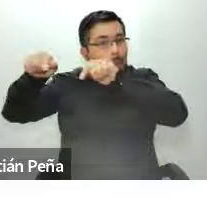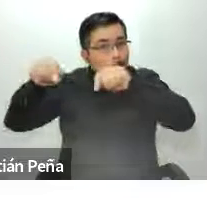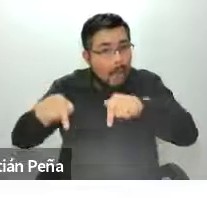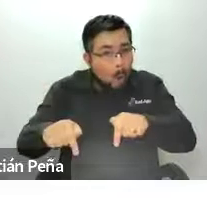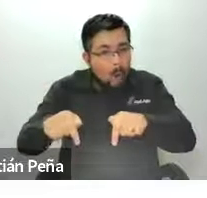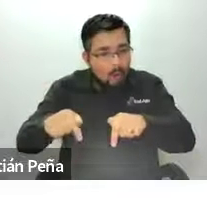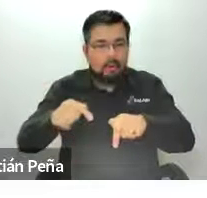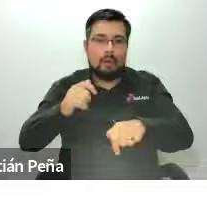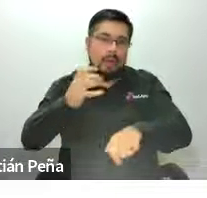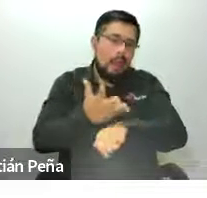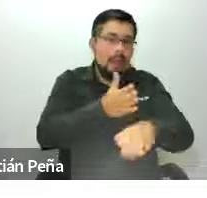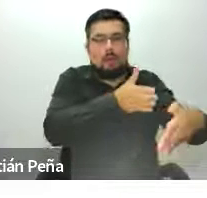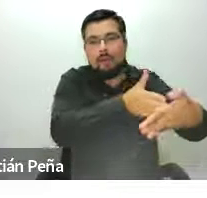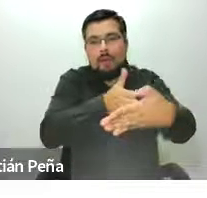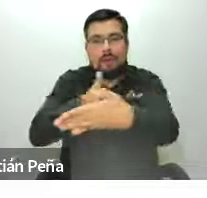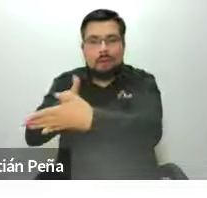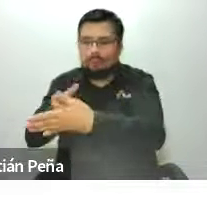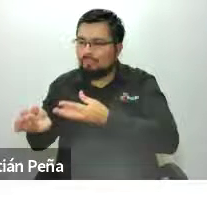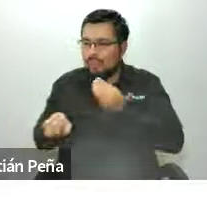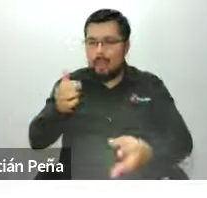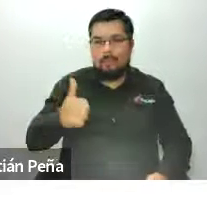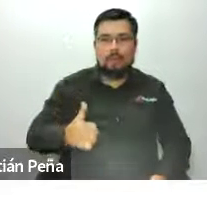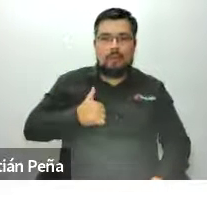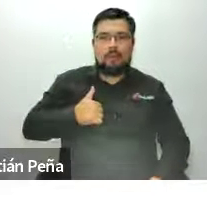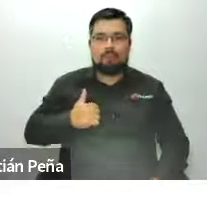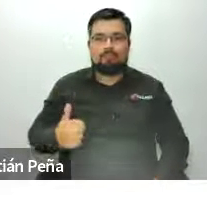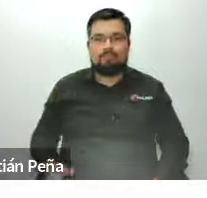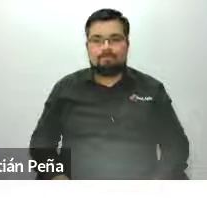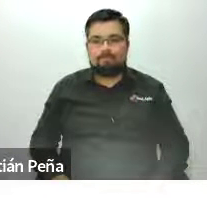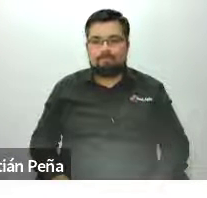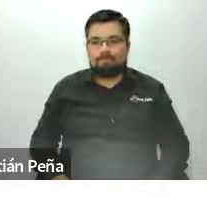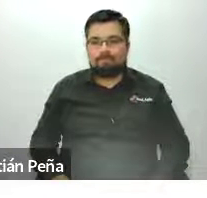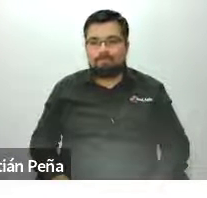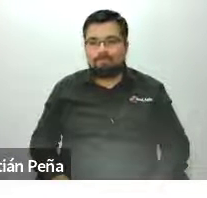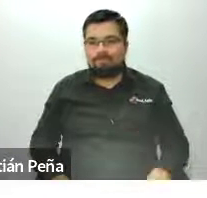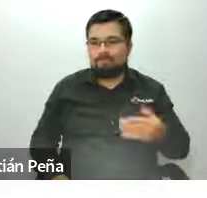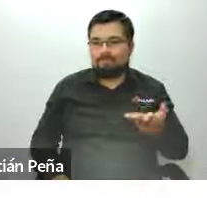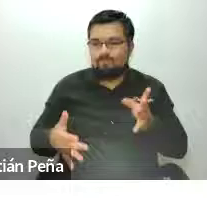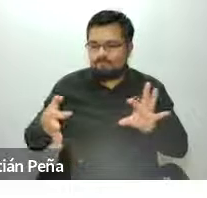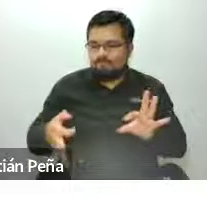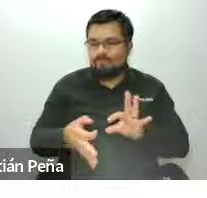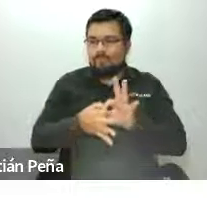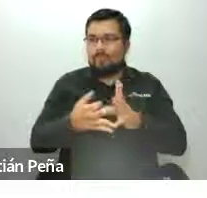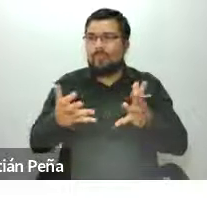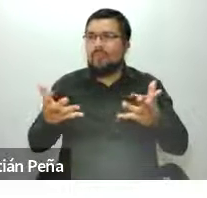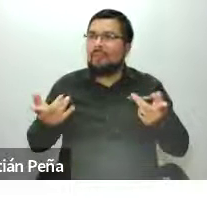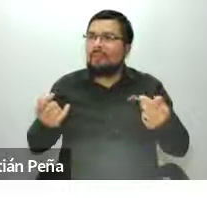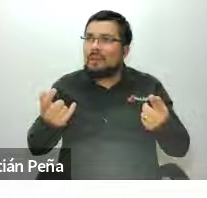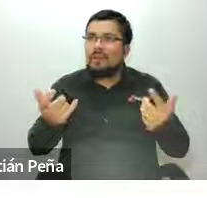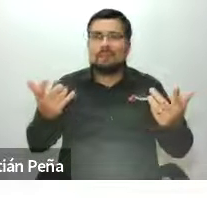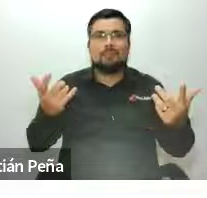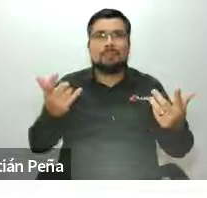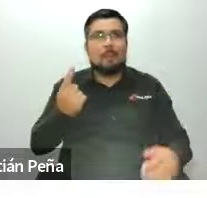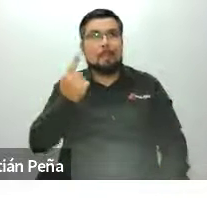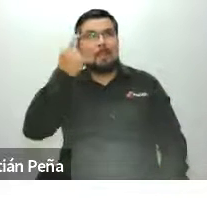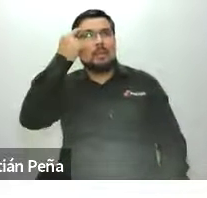¿no?, en la implementación que precisamente tienen que ver con una resistencia a pensar que el